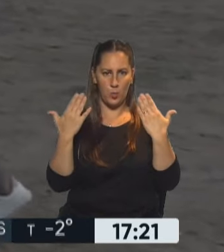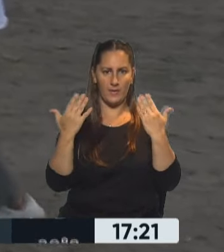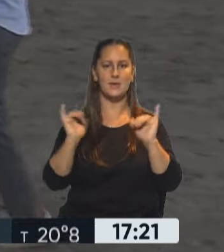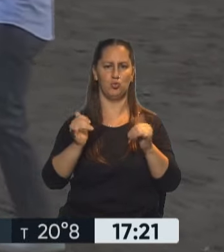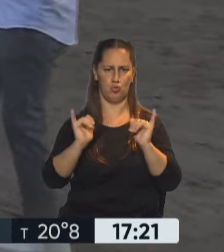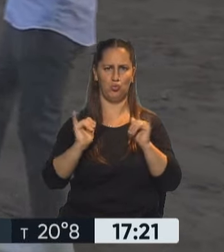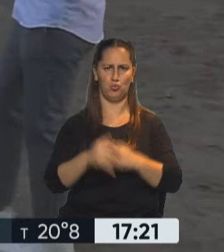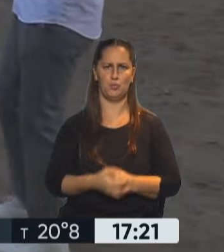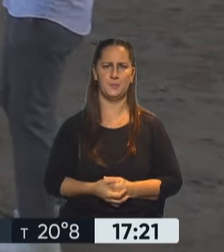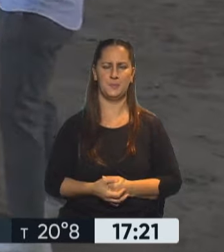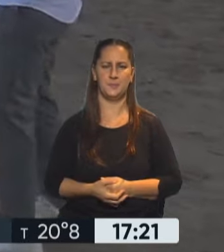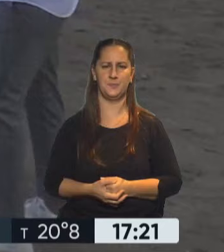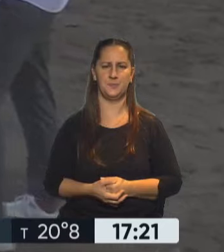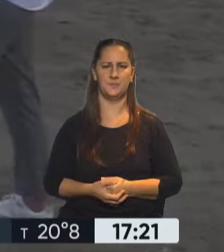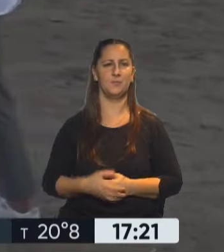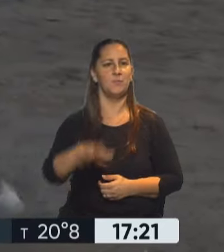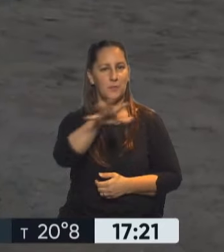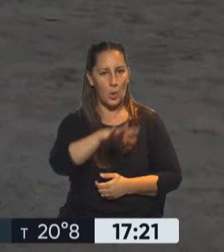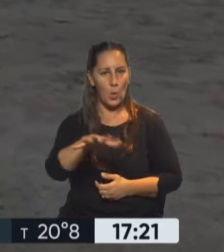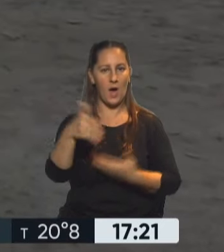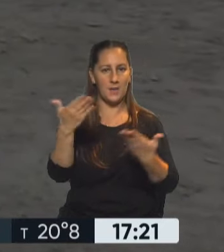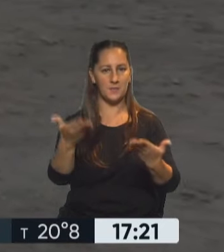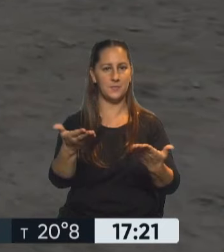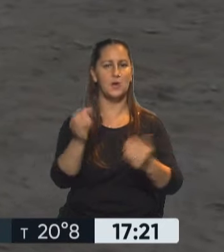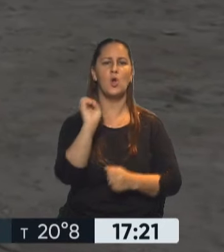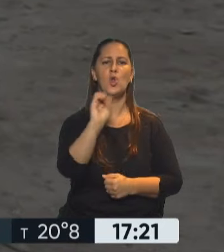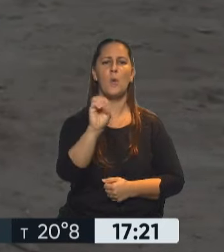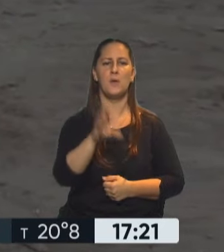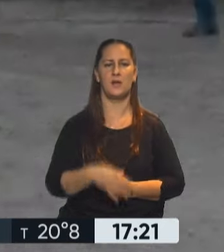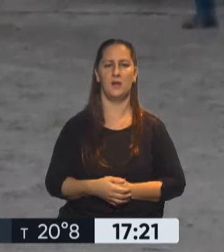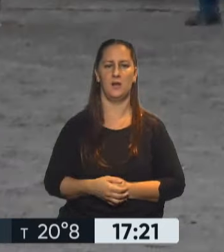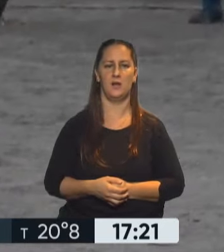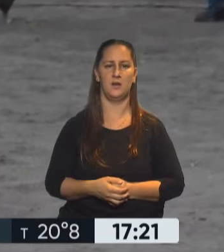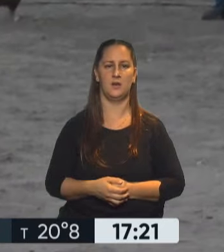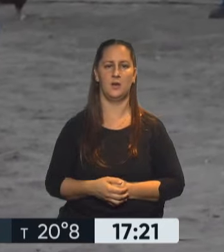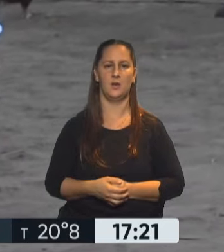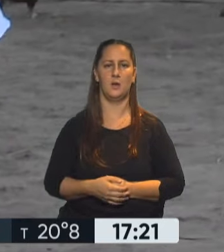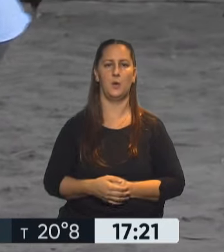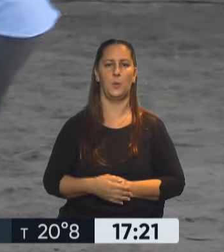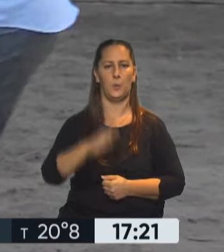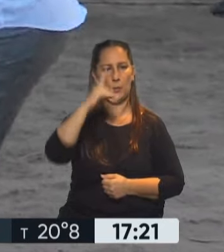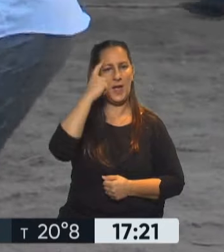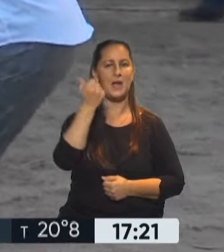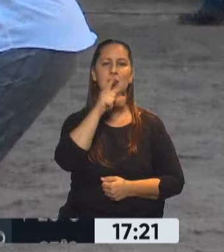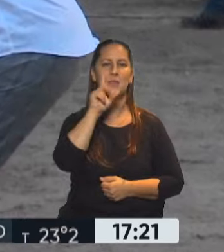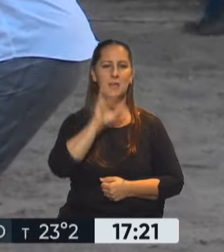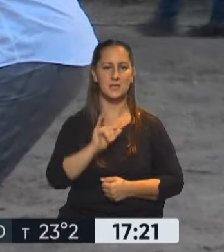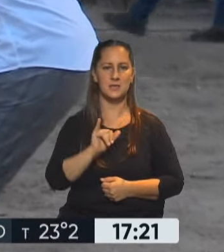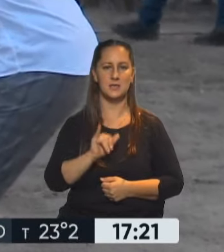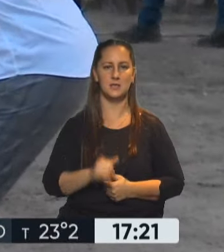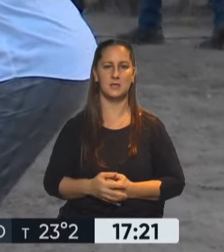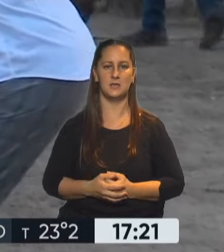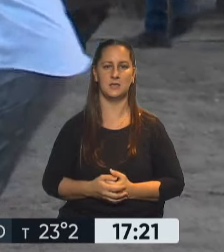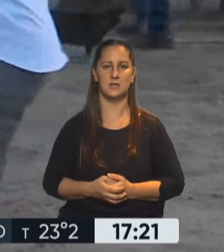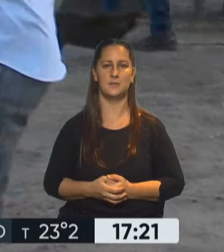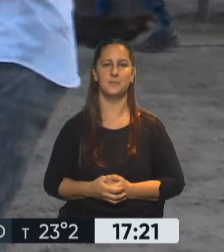una samba? Sí. Bueno, le dejamos el escenario a los chicos. Pará, ¿cómo es tu nombre? María Ángel Isidoro. ¿El tuyo? Cristian Ayala Américo